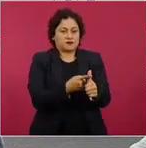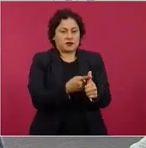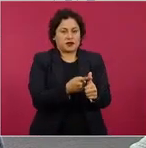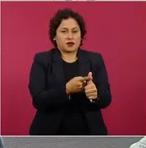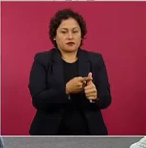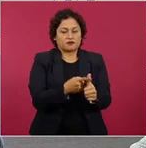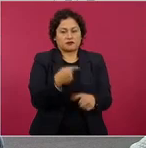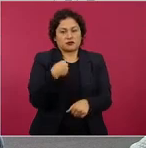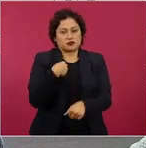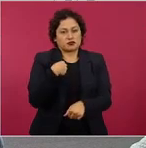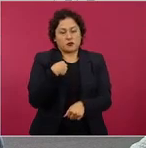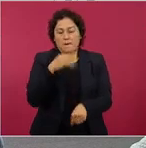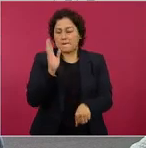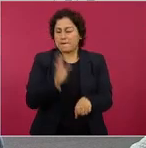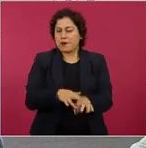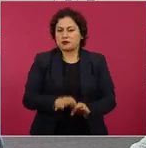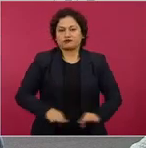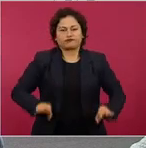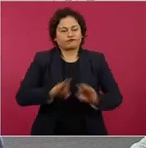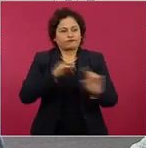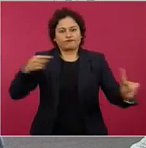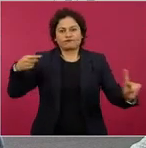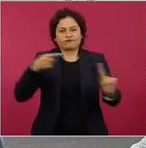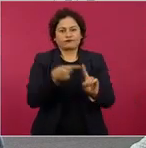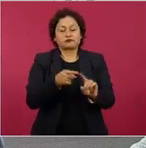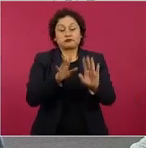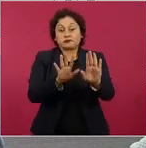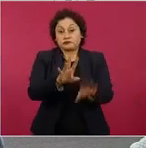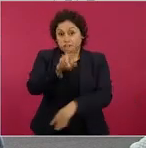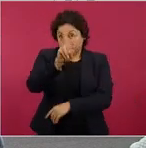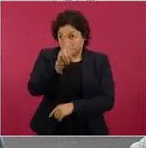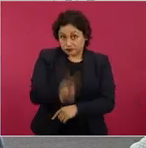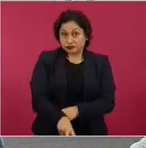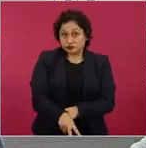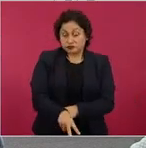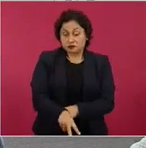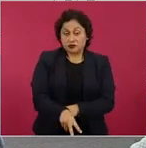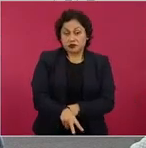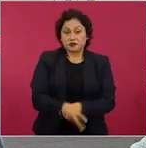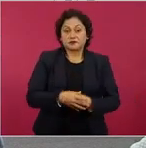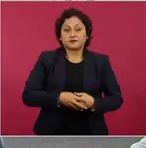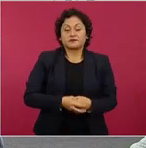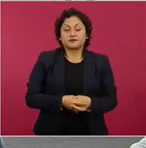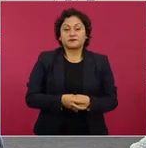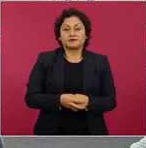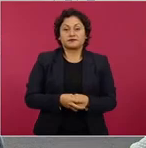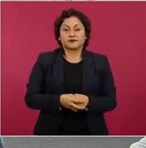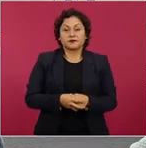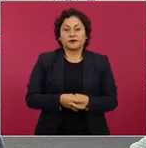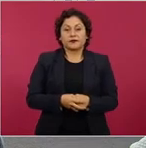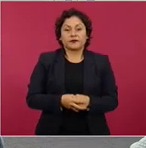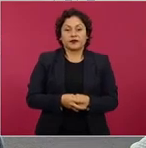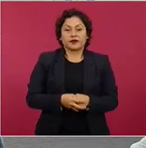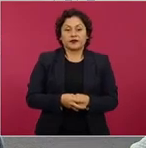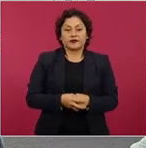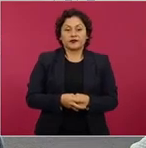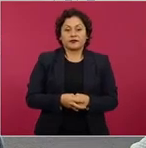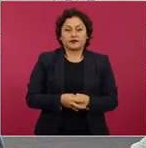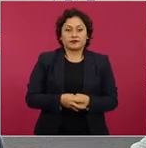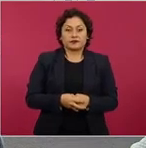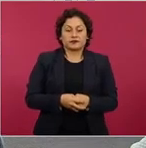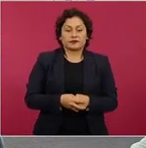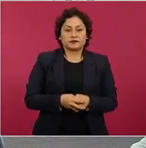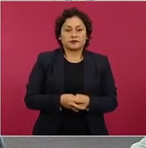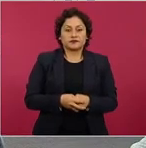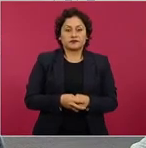considero primero. Lo cierto es que hasta hoy no está demostrada la existencia de